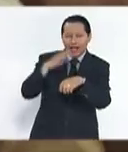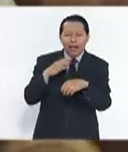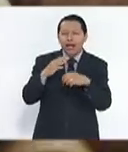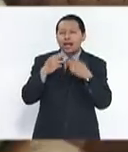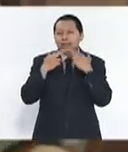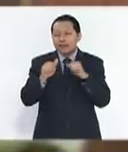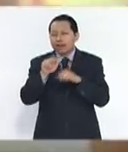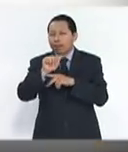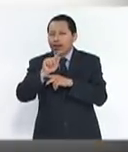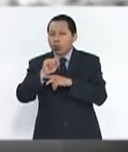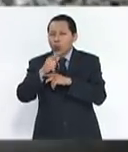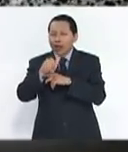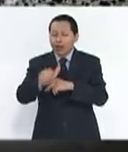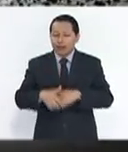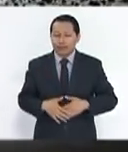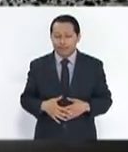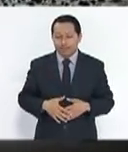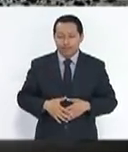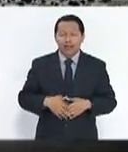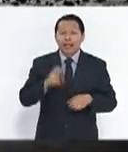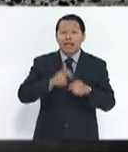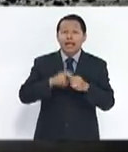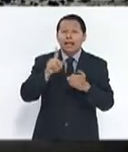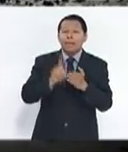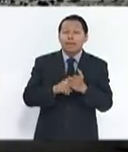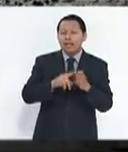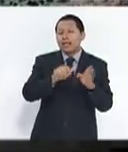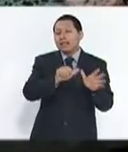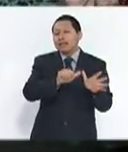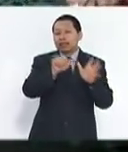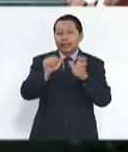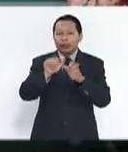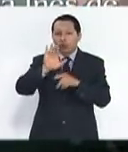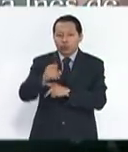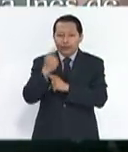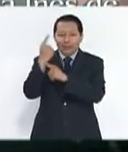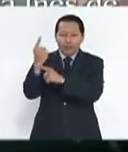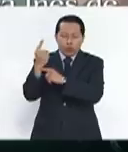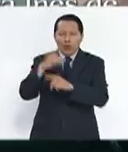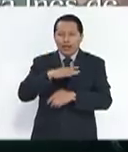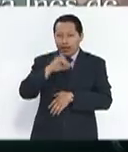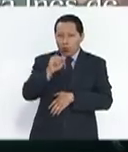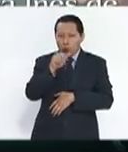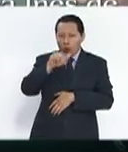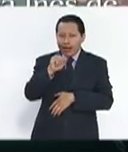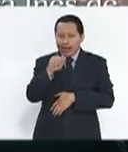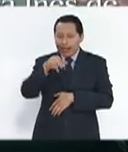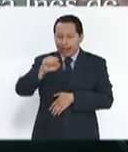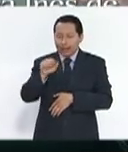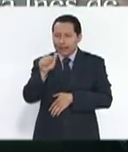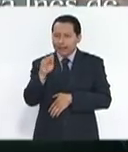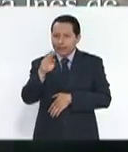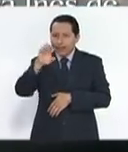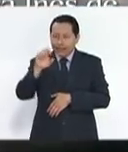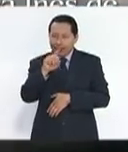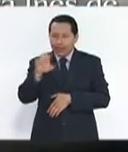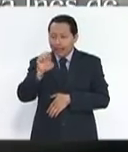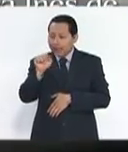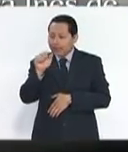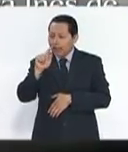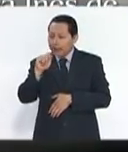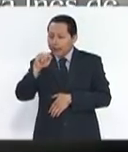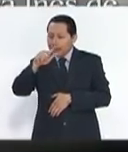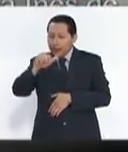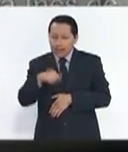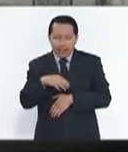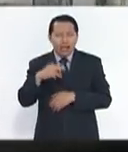hacienda Panoaya. En 1651, la pequeña Juana Inés de Asbaje y Ramírez de Santillana fue a vivir a